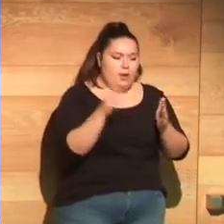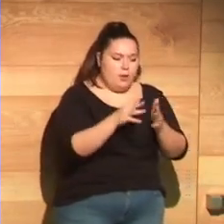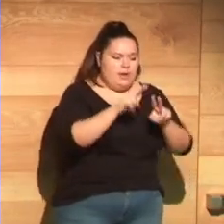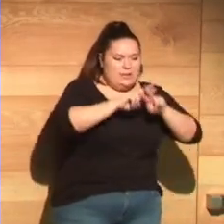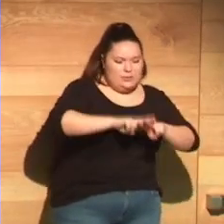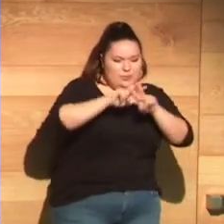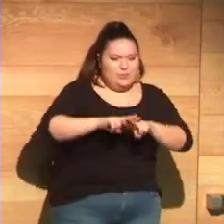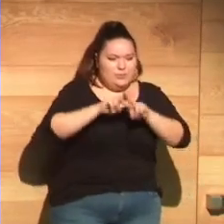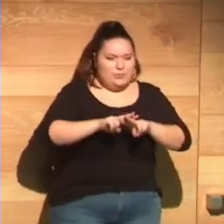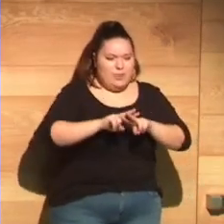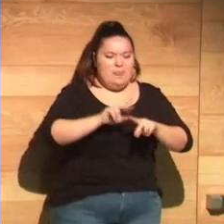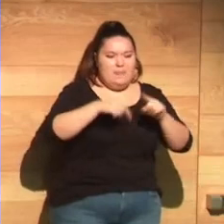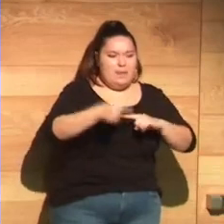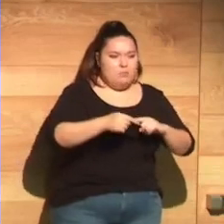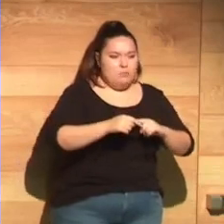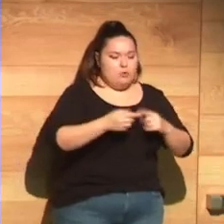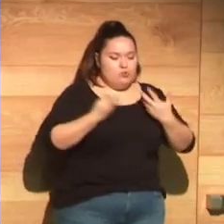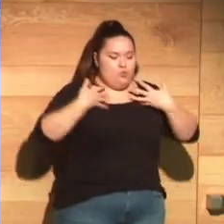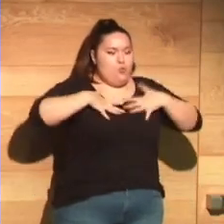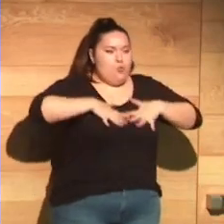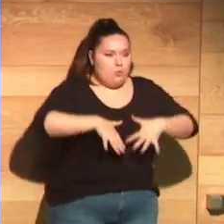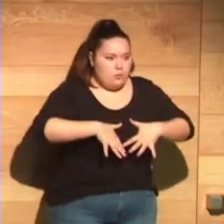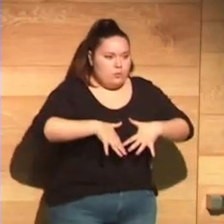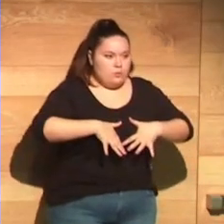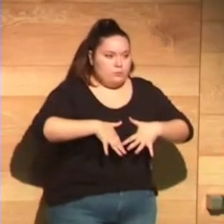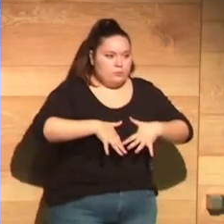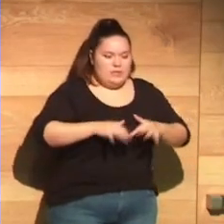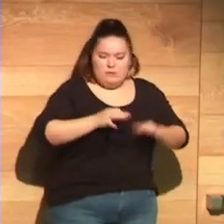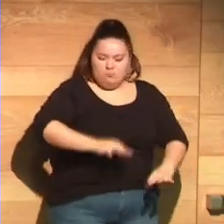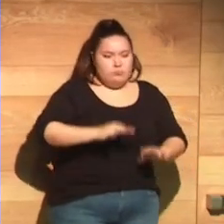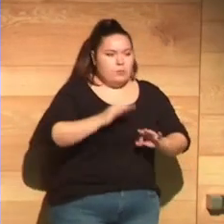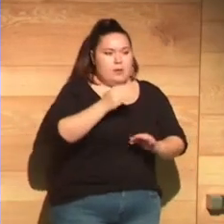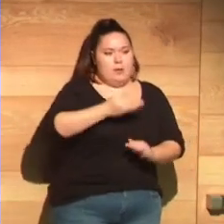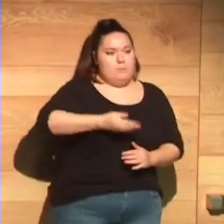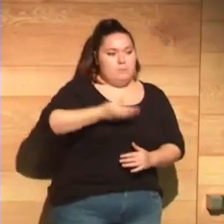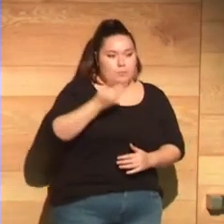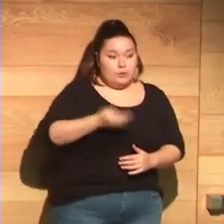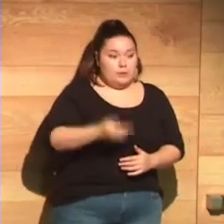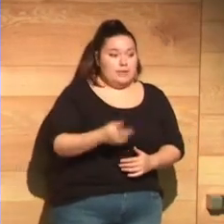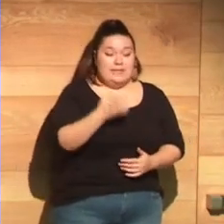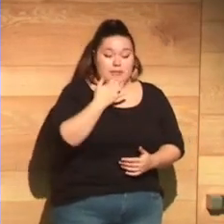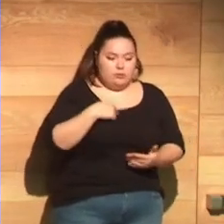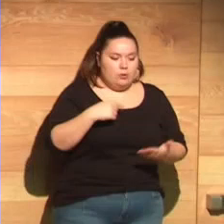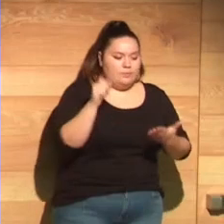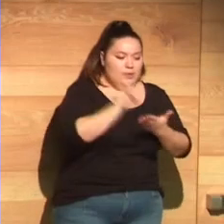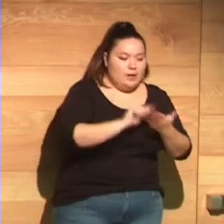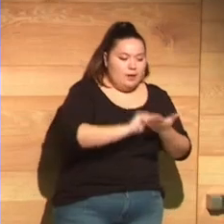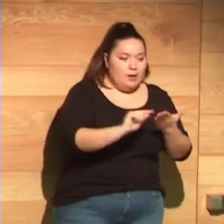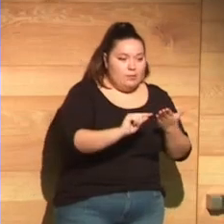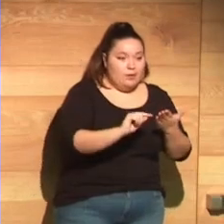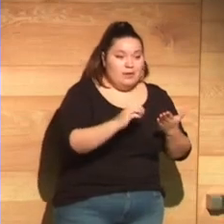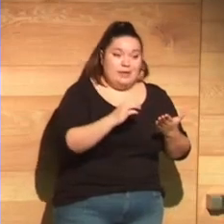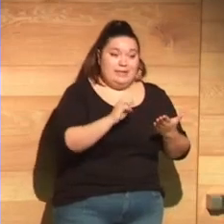lo primero que hago es documentarme muchísimo. Cuando yo me documento, lo que hago es interiorizar lo que yo creo que para